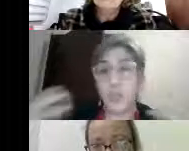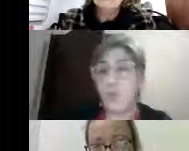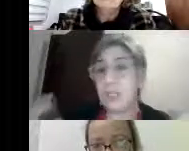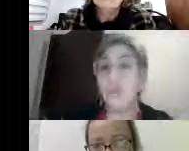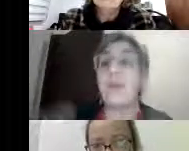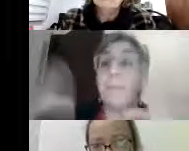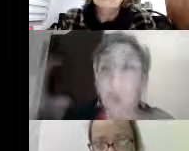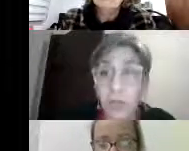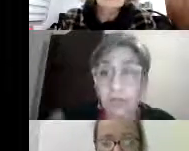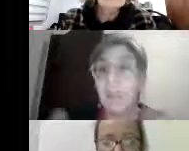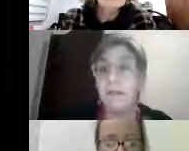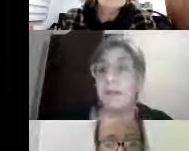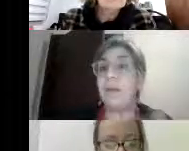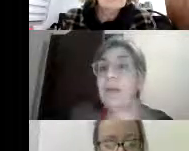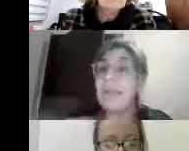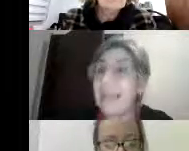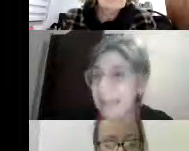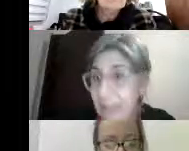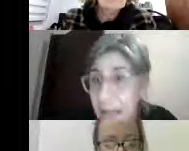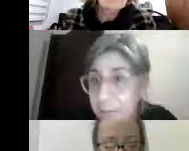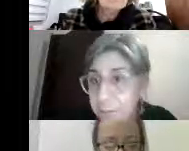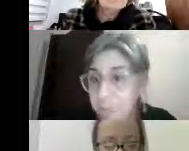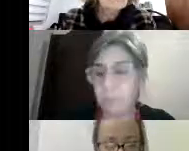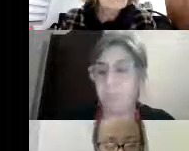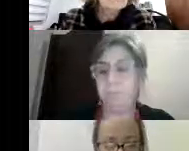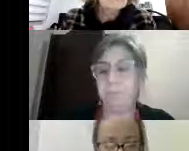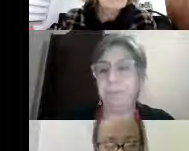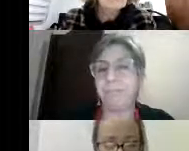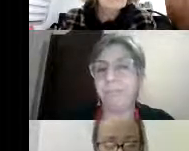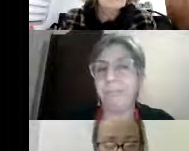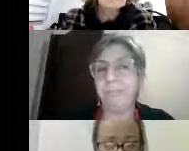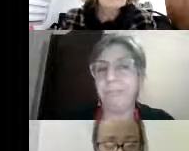educadores, sociólogos, esto, reportan de lo que ven de la realidad.